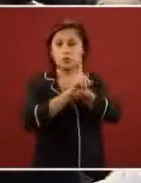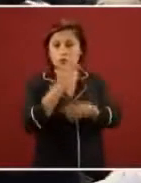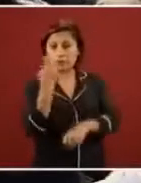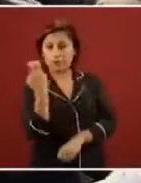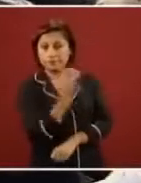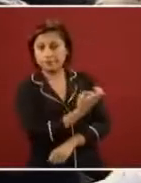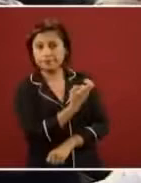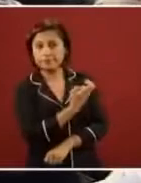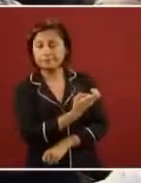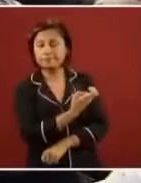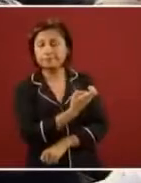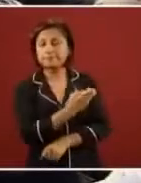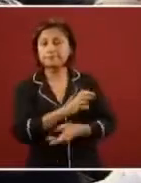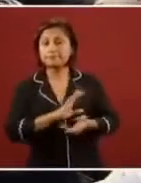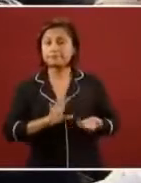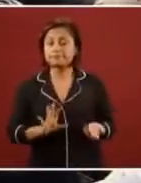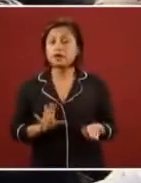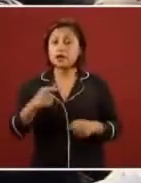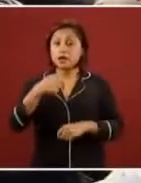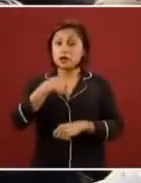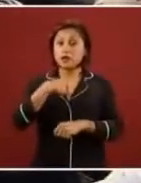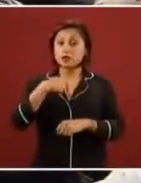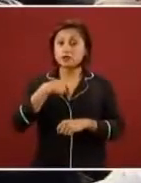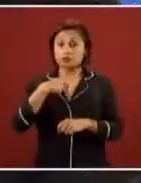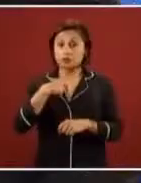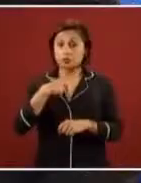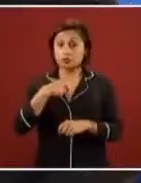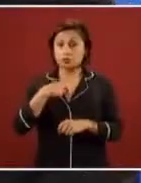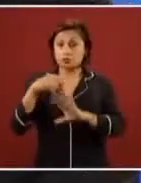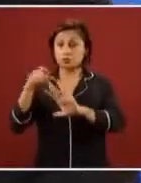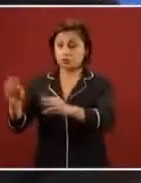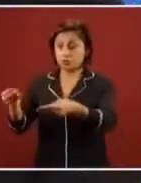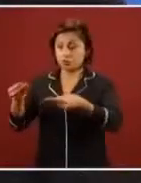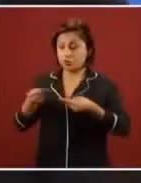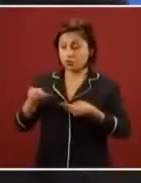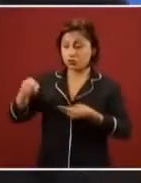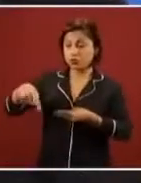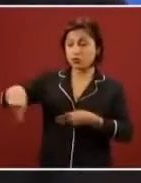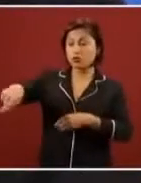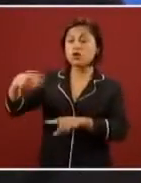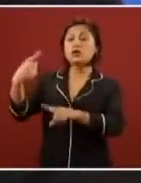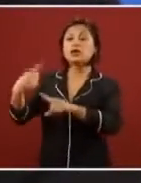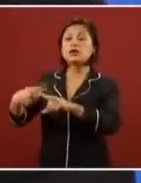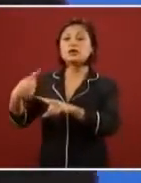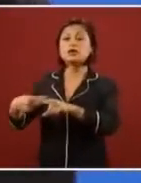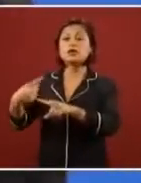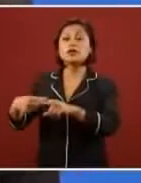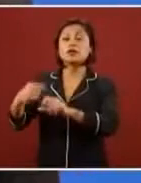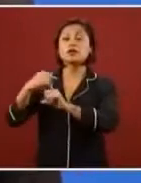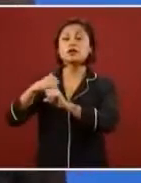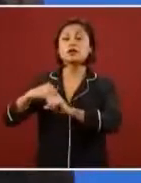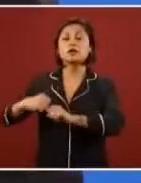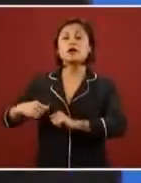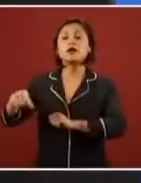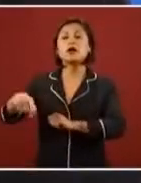Yo recibo del parte de los delitos cometidos